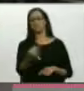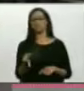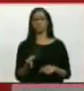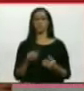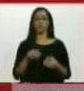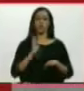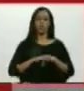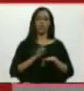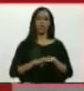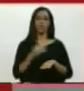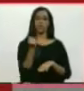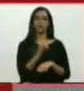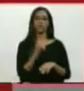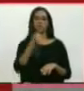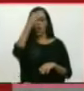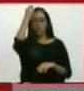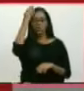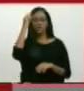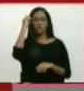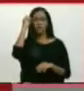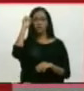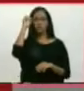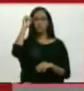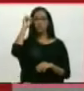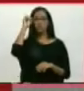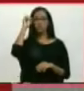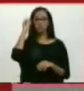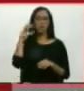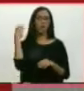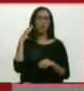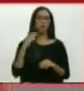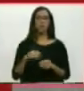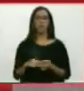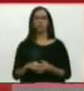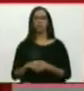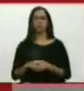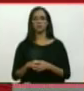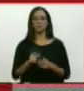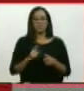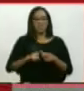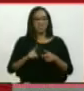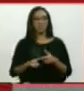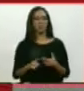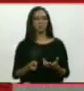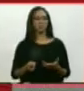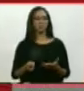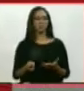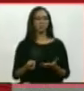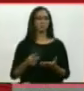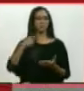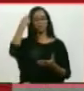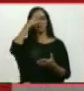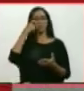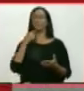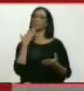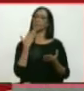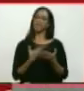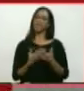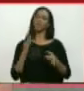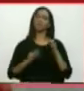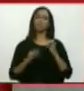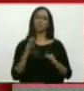implicados en el asesinato de Robert Serra, están en Colombia. Y entonces, o sea, el pueblo está pidiendo